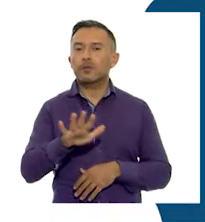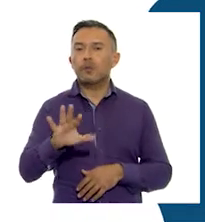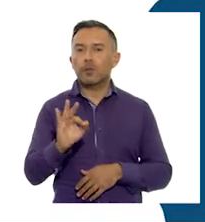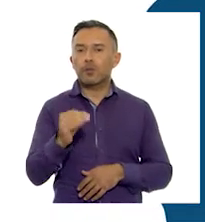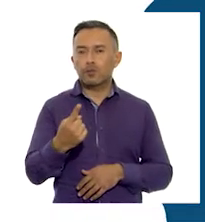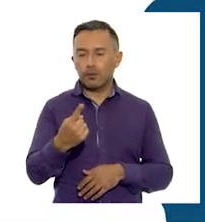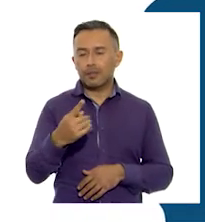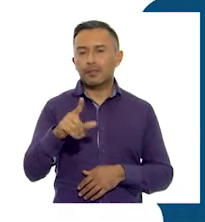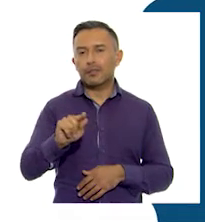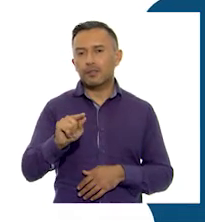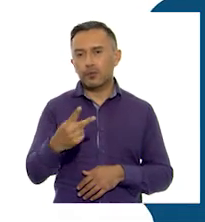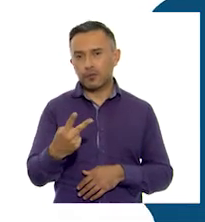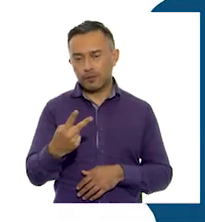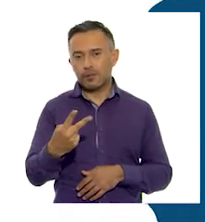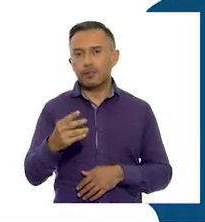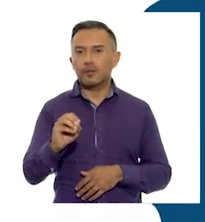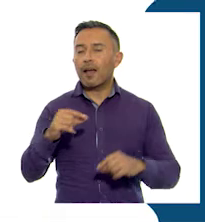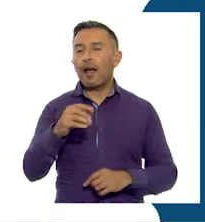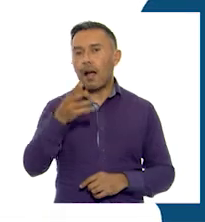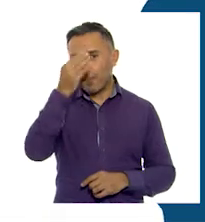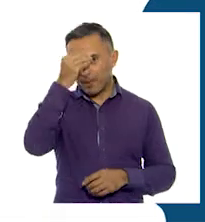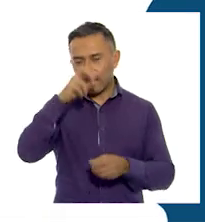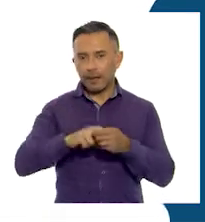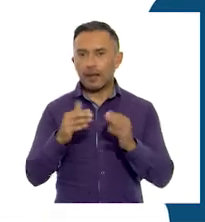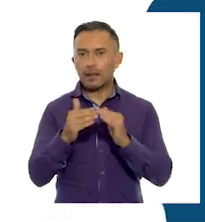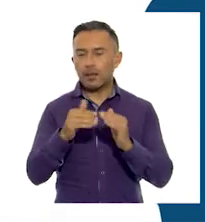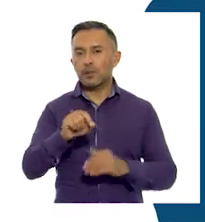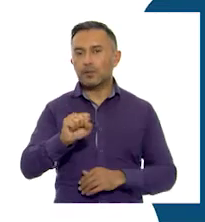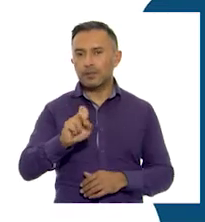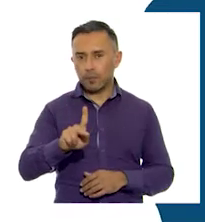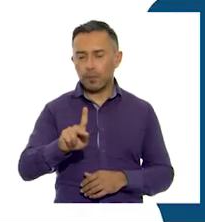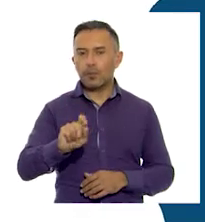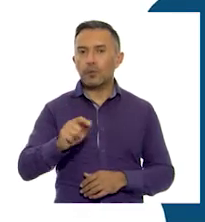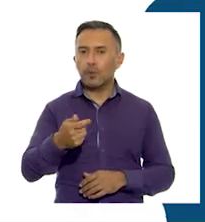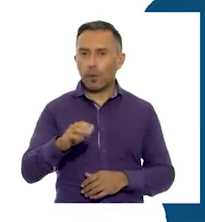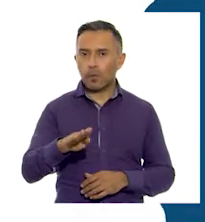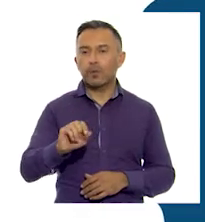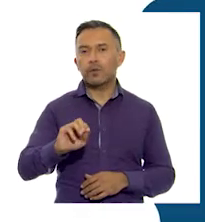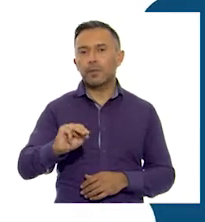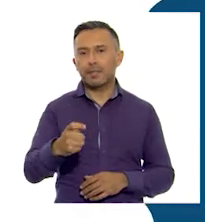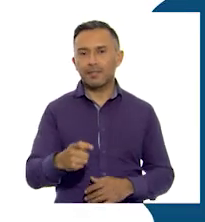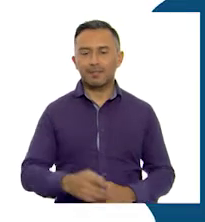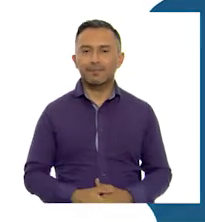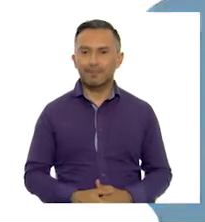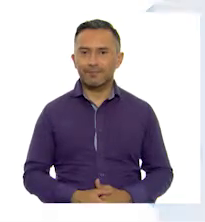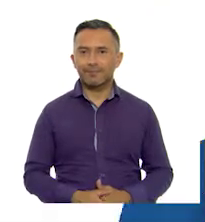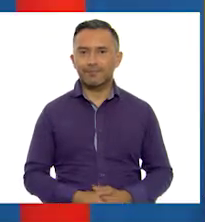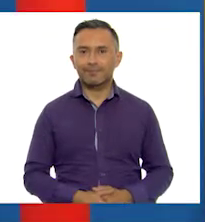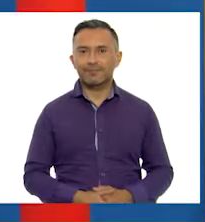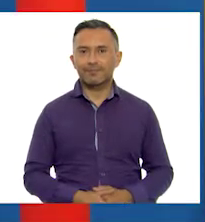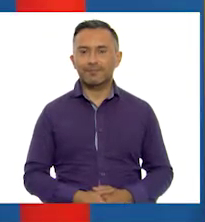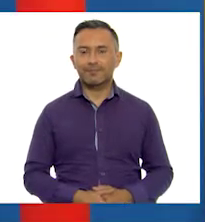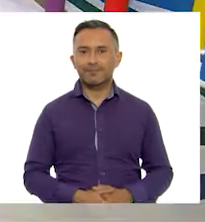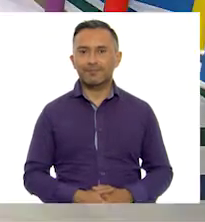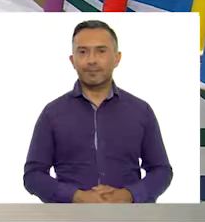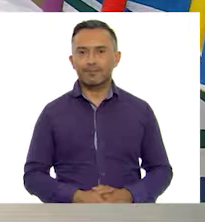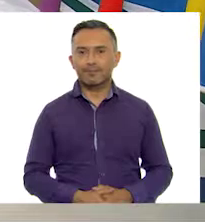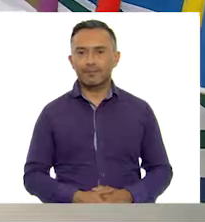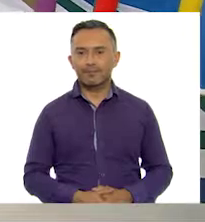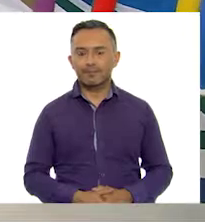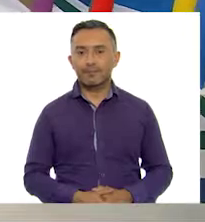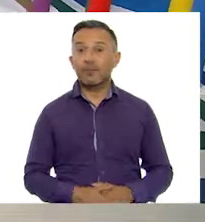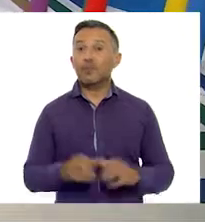así que serás mucho más experto de lo que eres hoy. Ay, no lo había visto de esa manera, profesor.